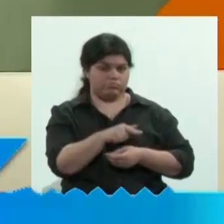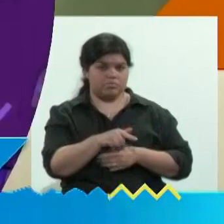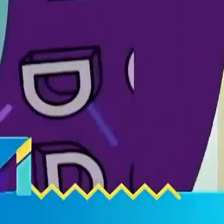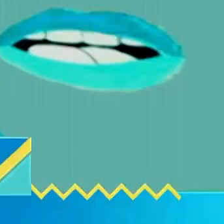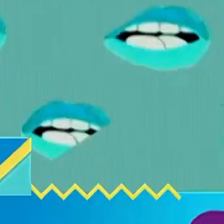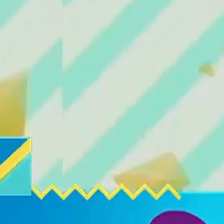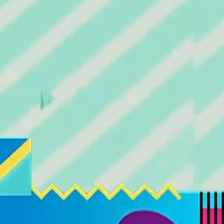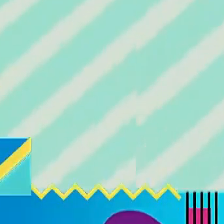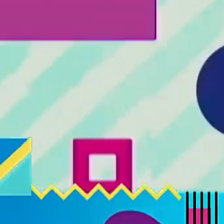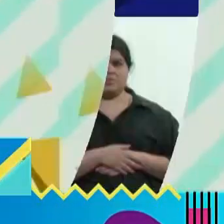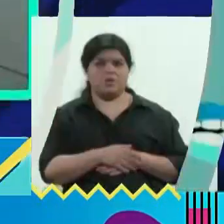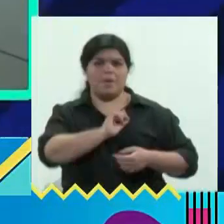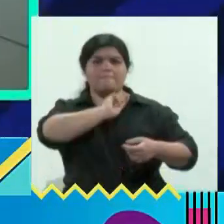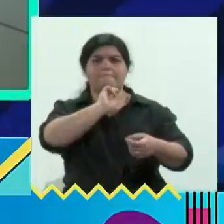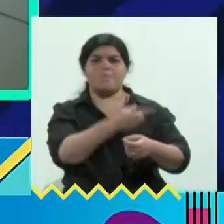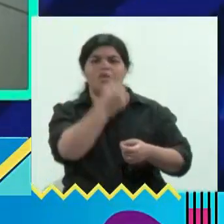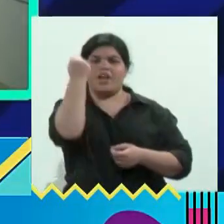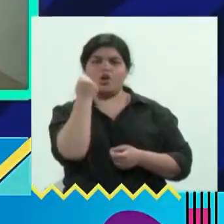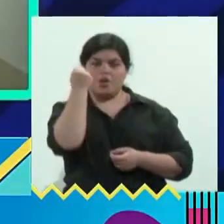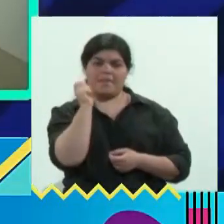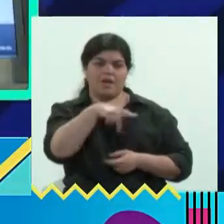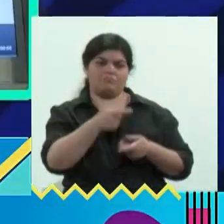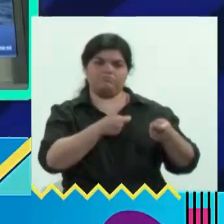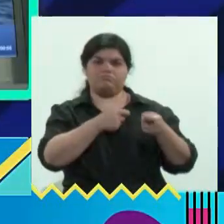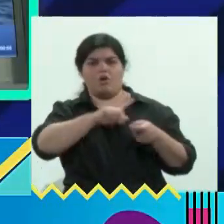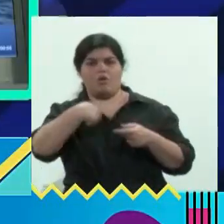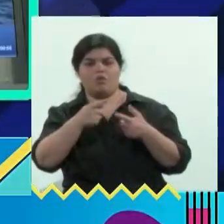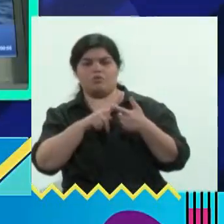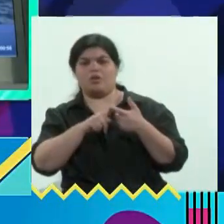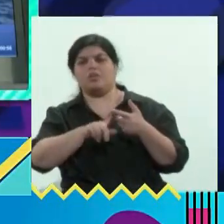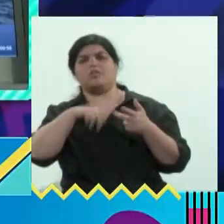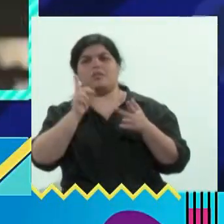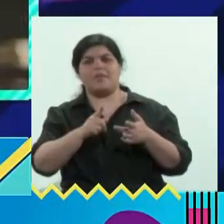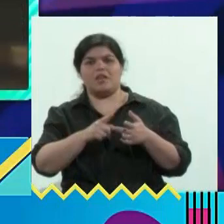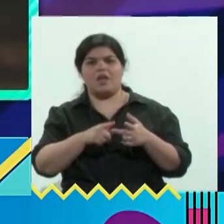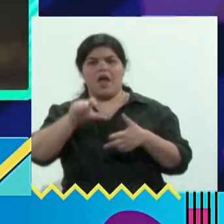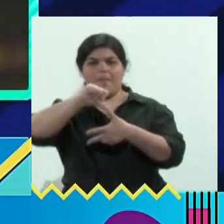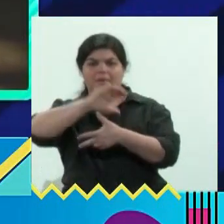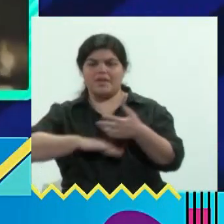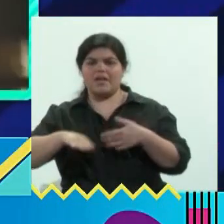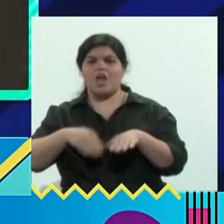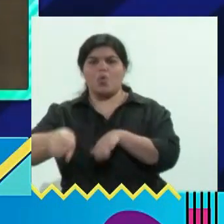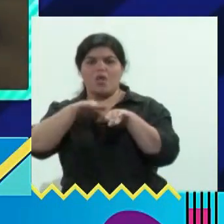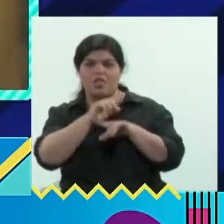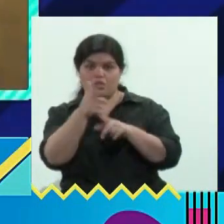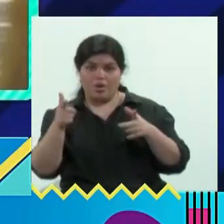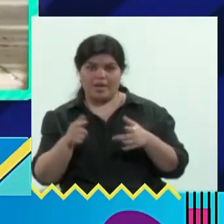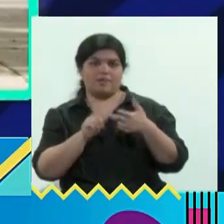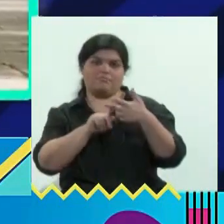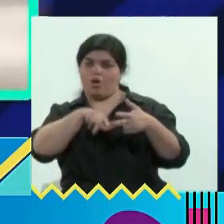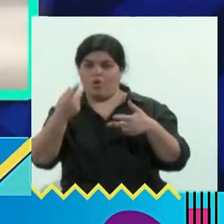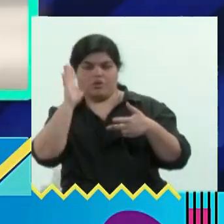desde los grupos de poder económico en el mundo, es otra perspectiva, desde la desigualdad en América Latina, sobre todo, hay que verlo desde otra